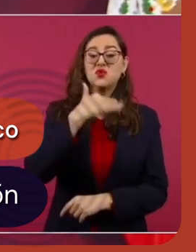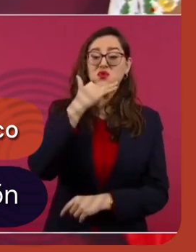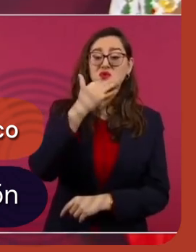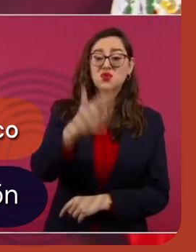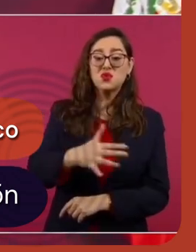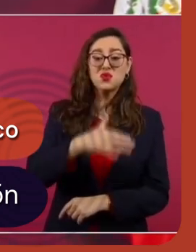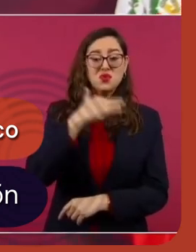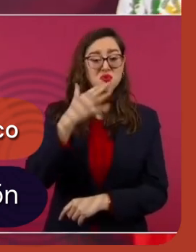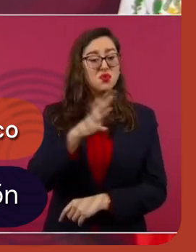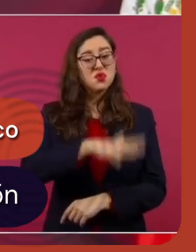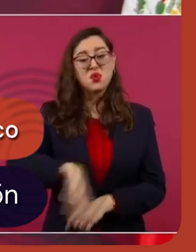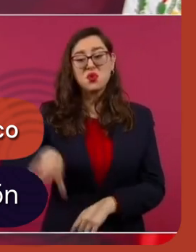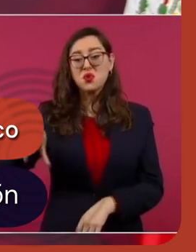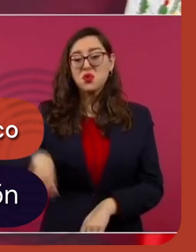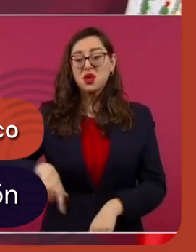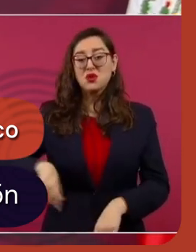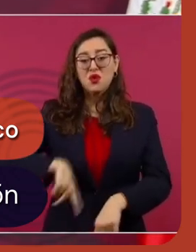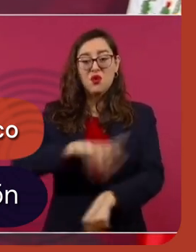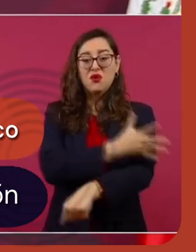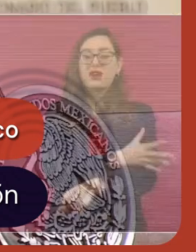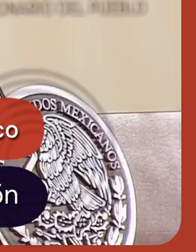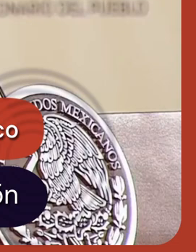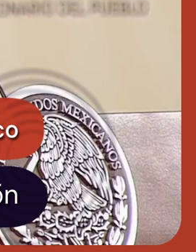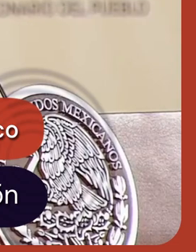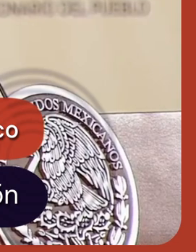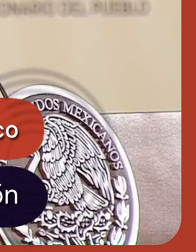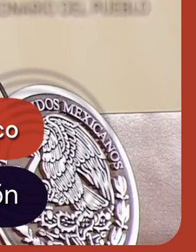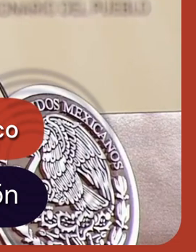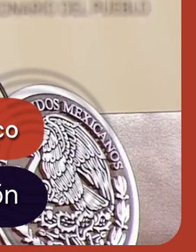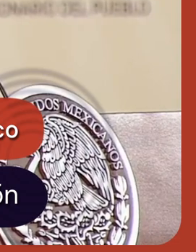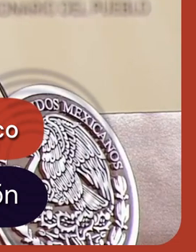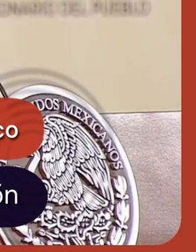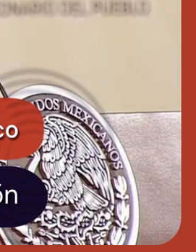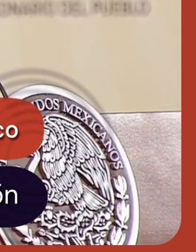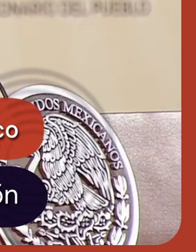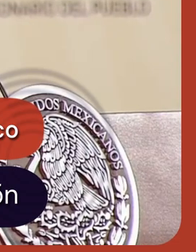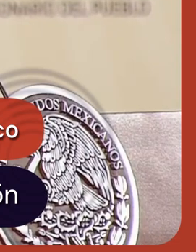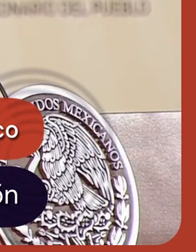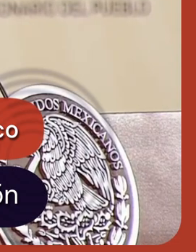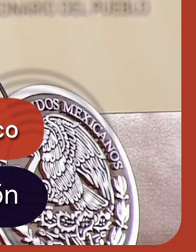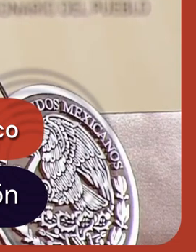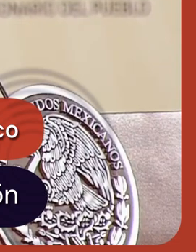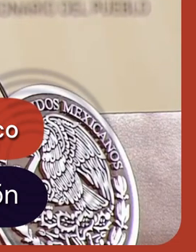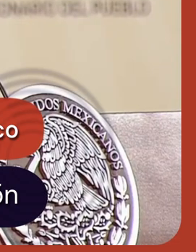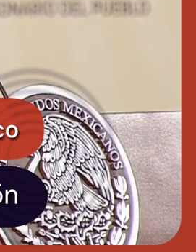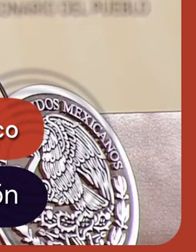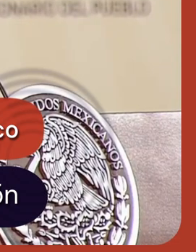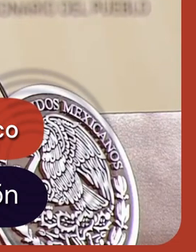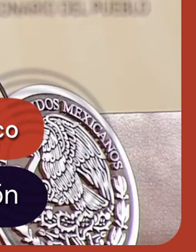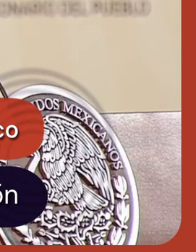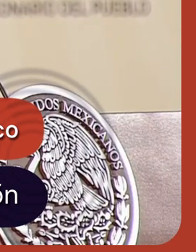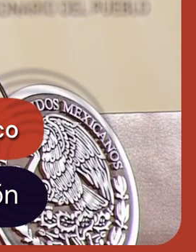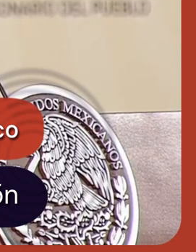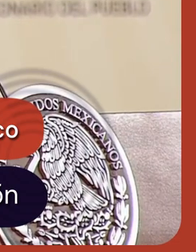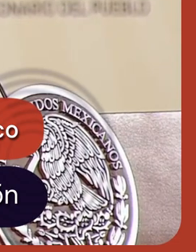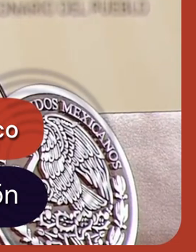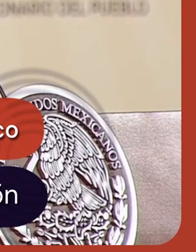la deshonestidad de los gobernantes. Pero cuando llegué a la presidencia,